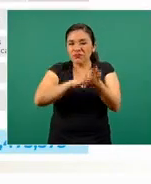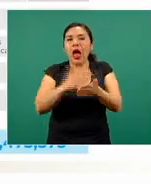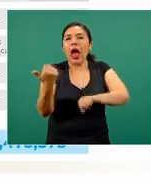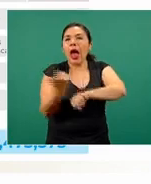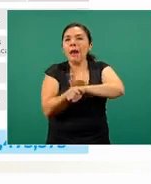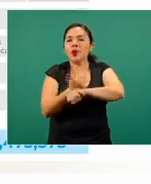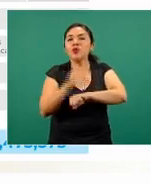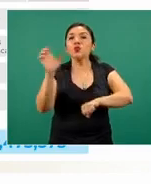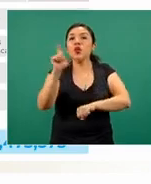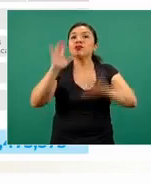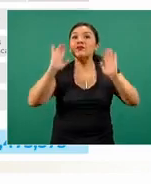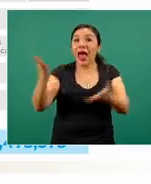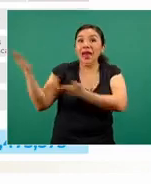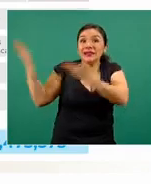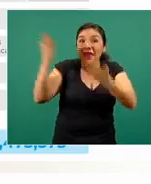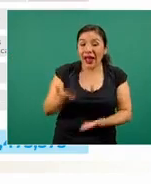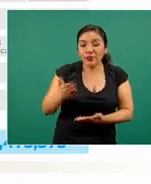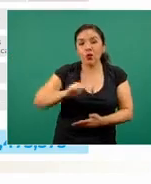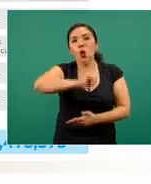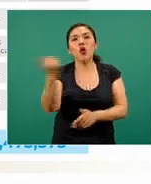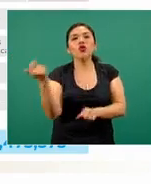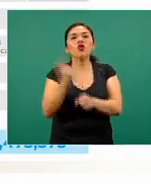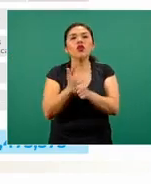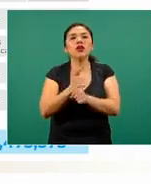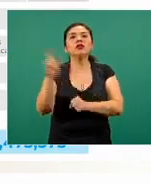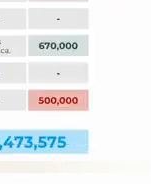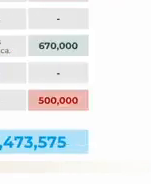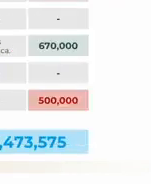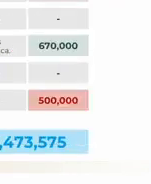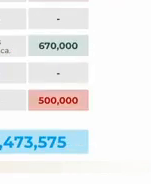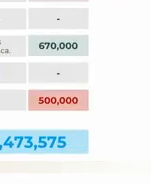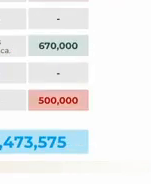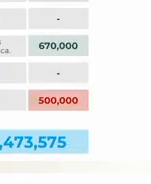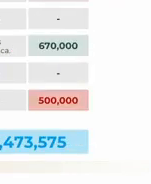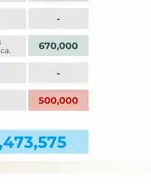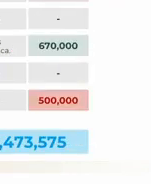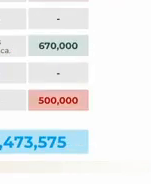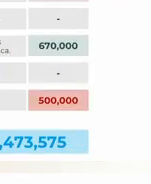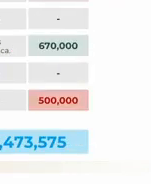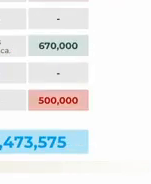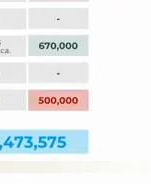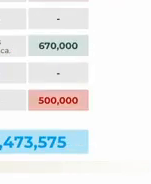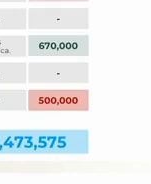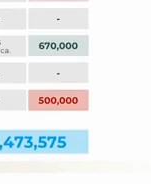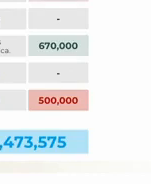que ya llegaron y en color gris las que están por llegar. Ya recibimos este embarque,